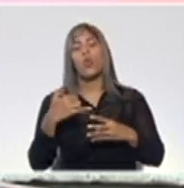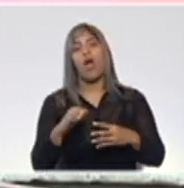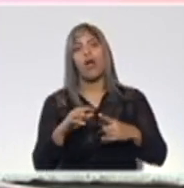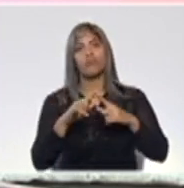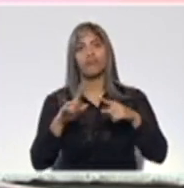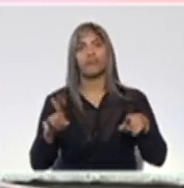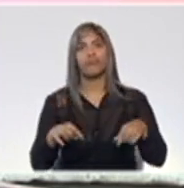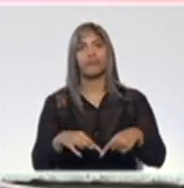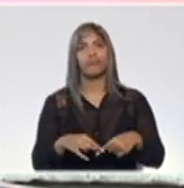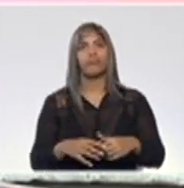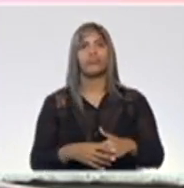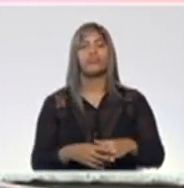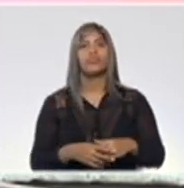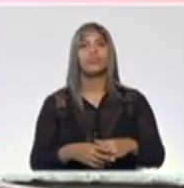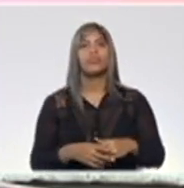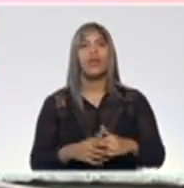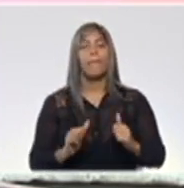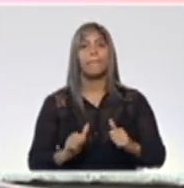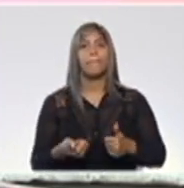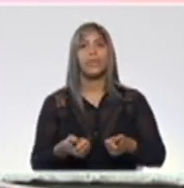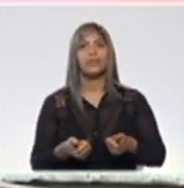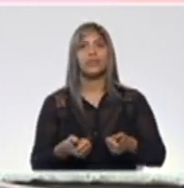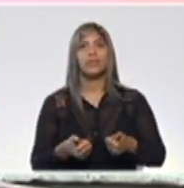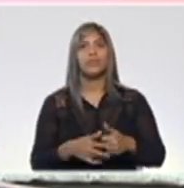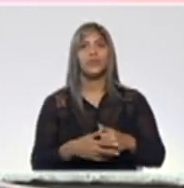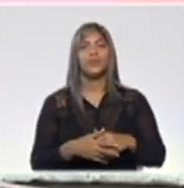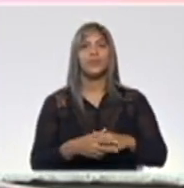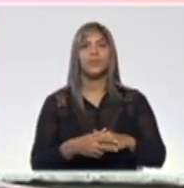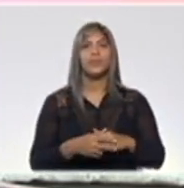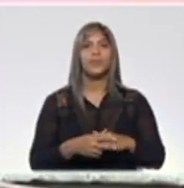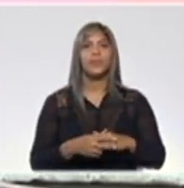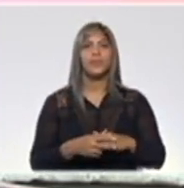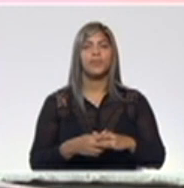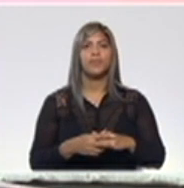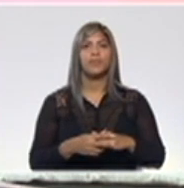rombo. Vamos a comenzar por los lados.